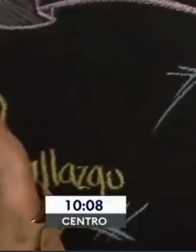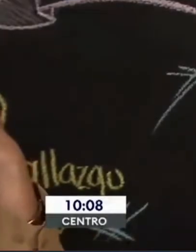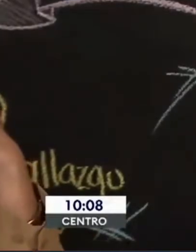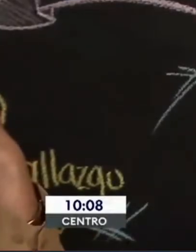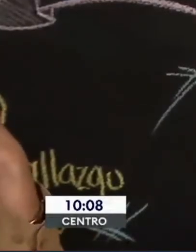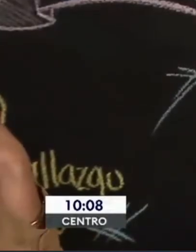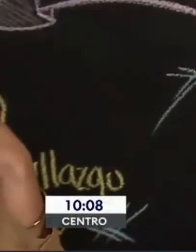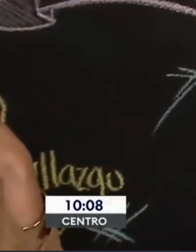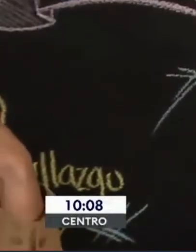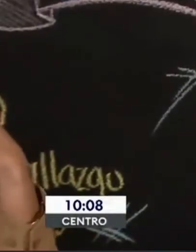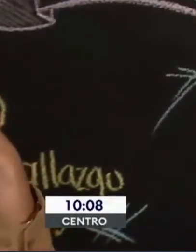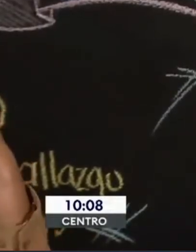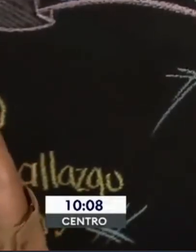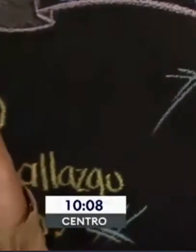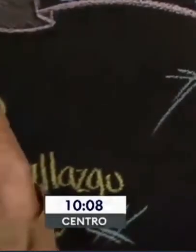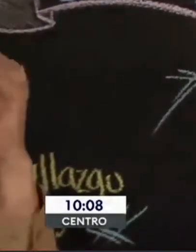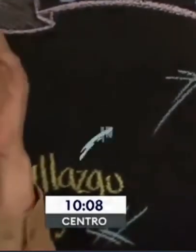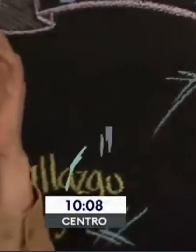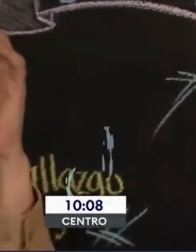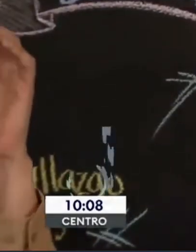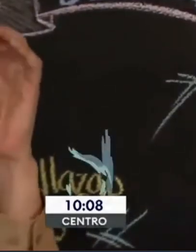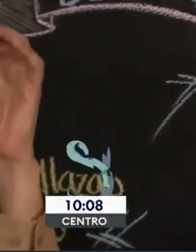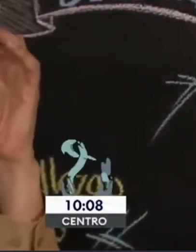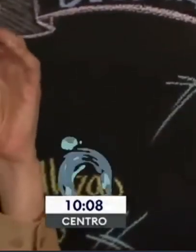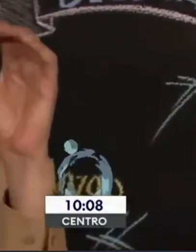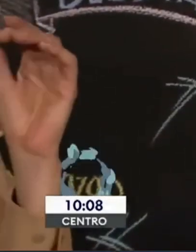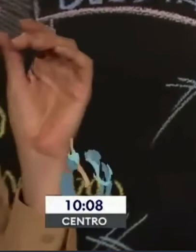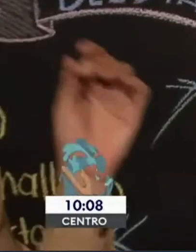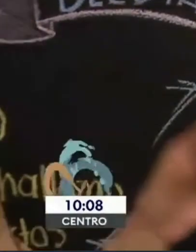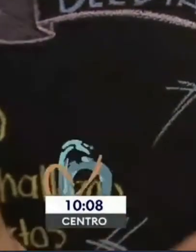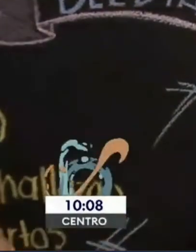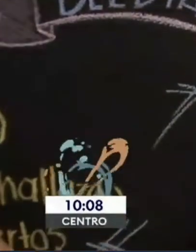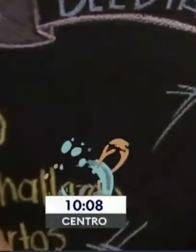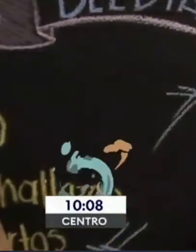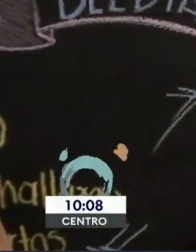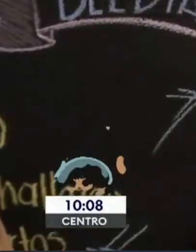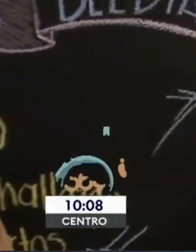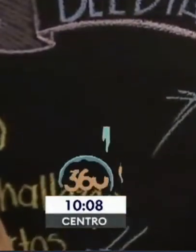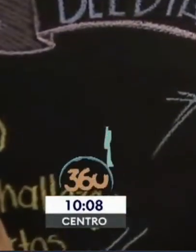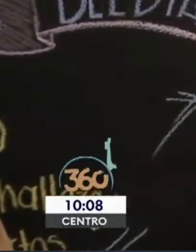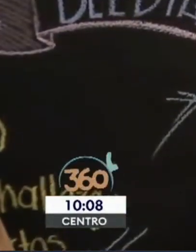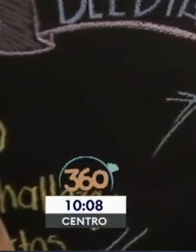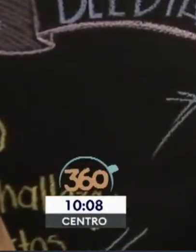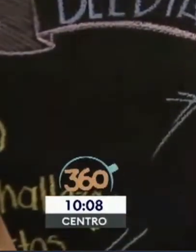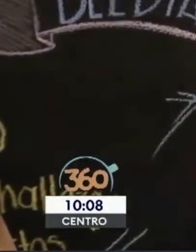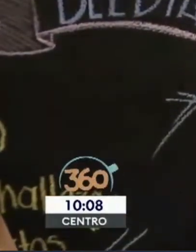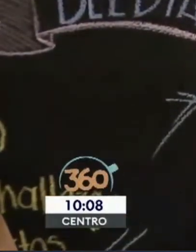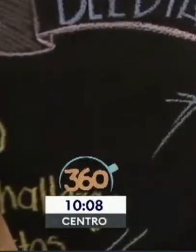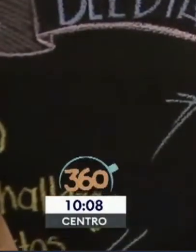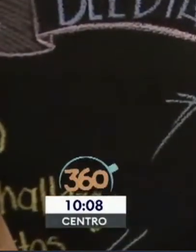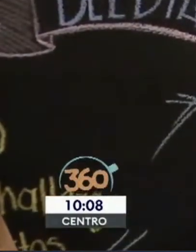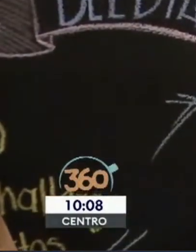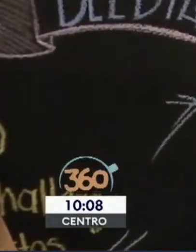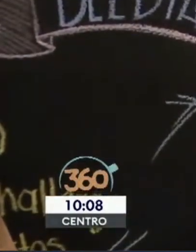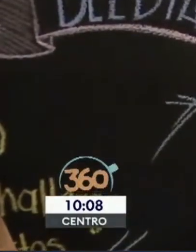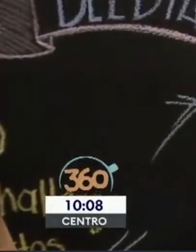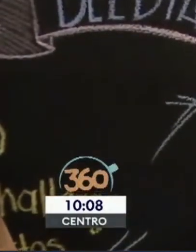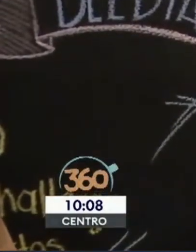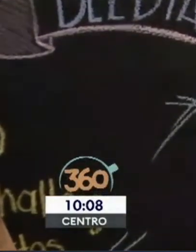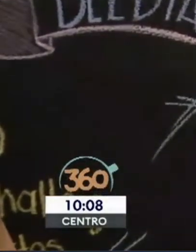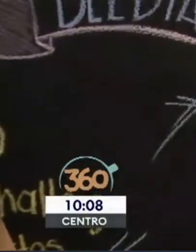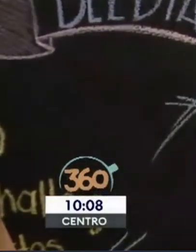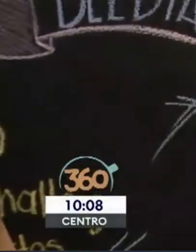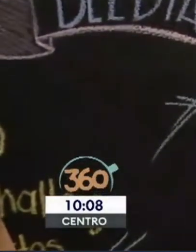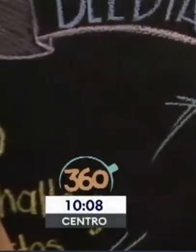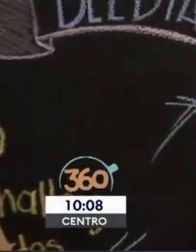qué buen programa todo esto pero no está invirtiendo tuvieron los eeuu en centroamérica aún